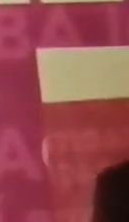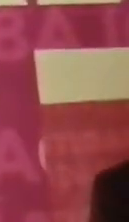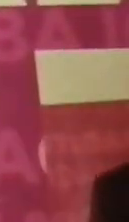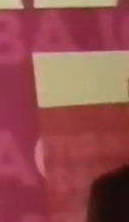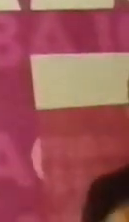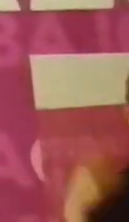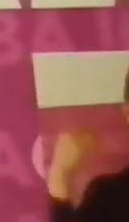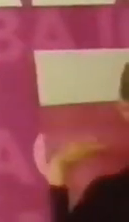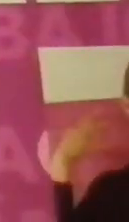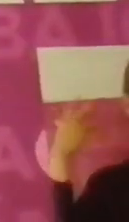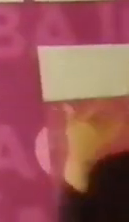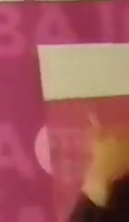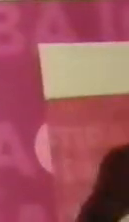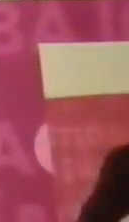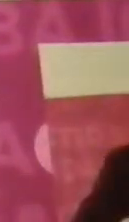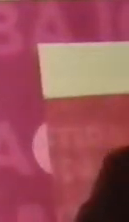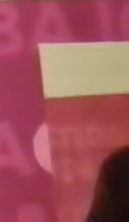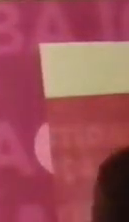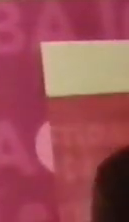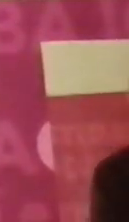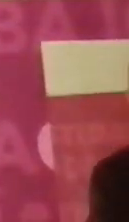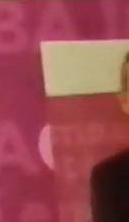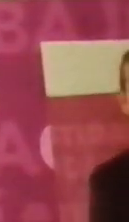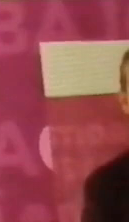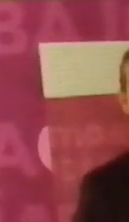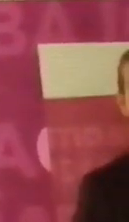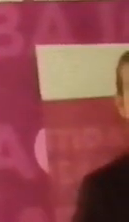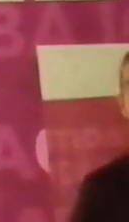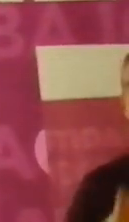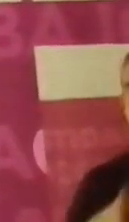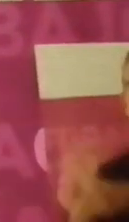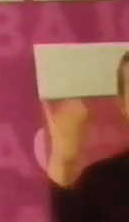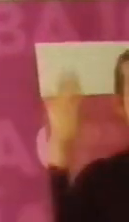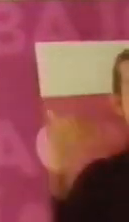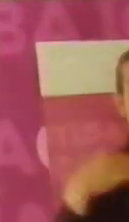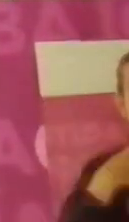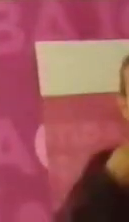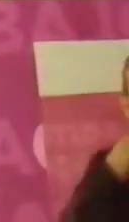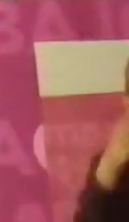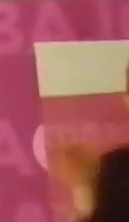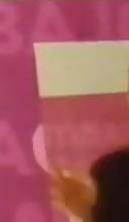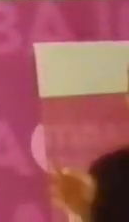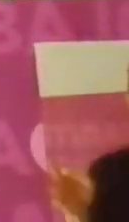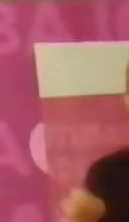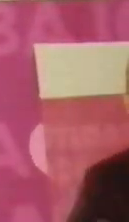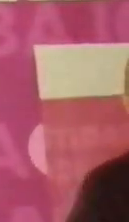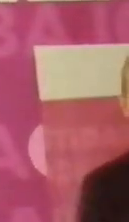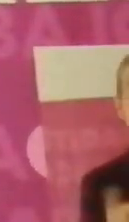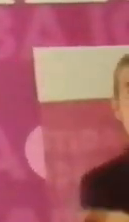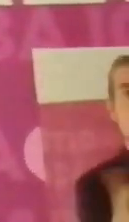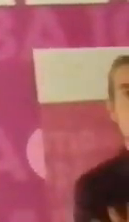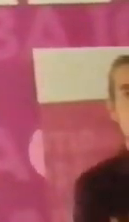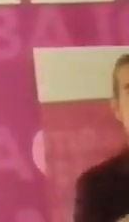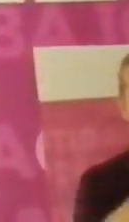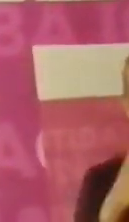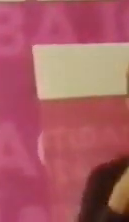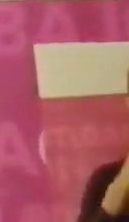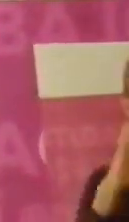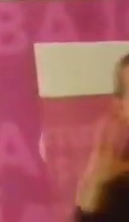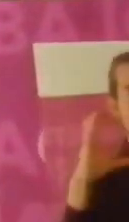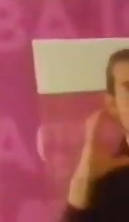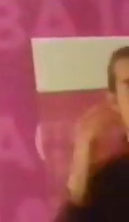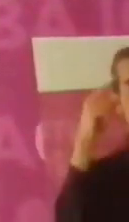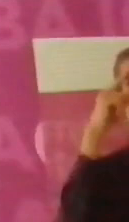hace varias semanas anunciamos en la Plaza de la Mexicanidad la incorporación de 10 camiones para el servicio de recolección de basura